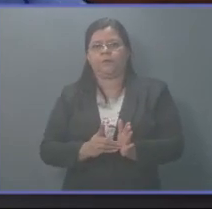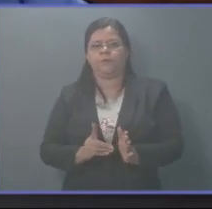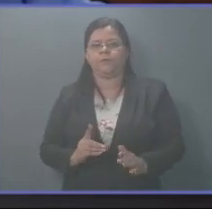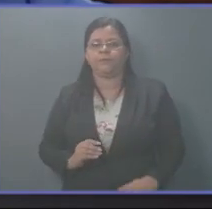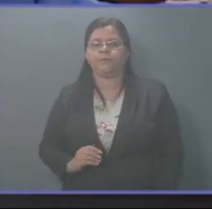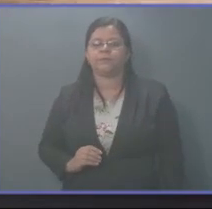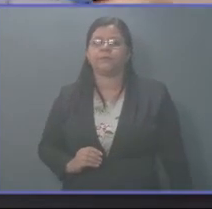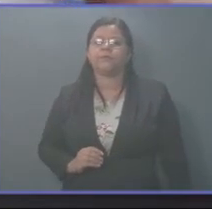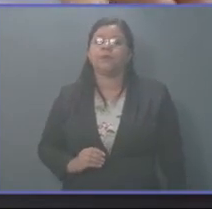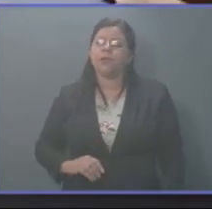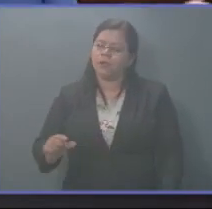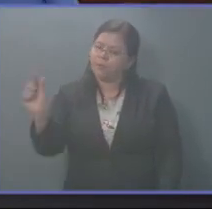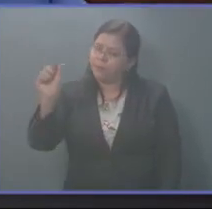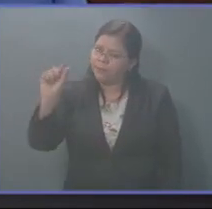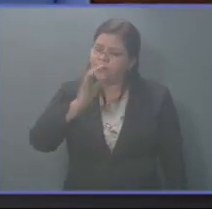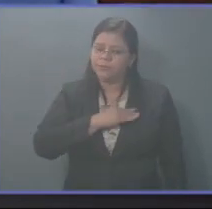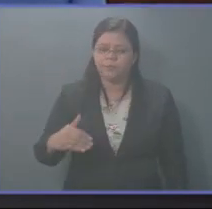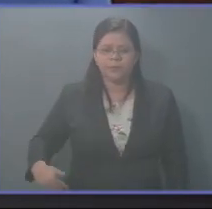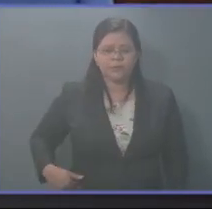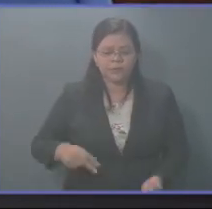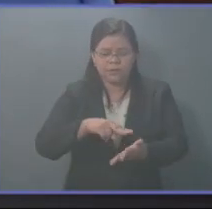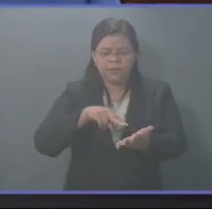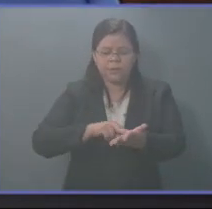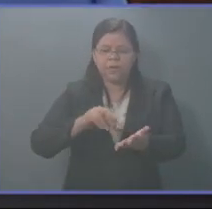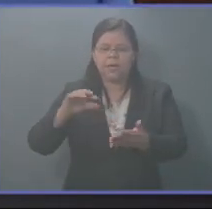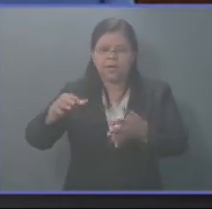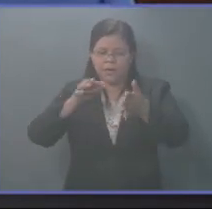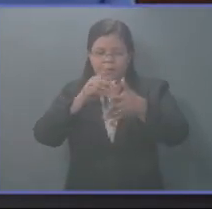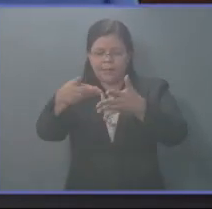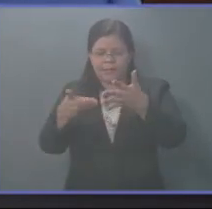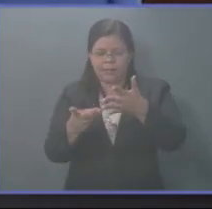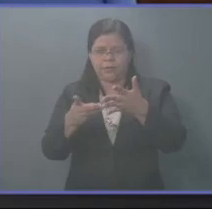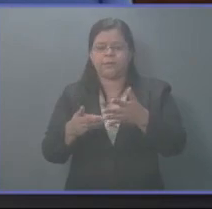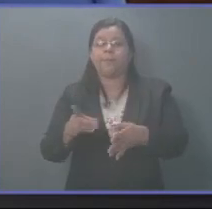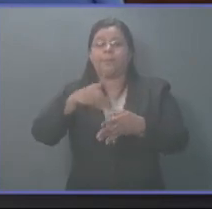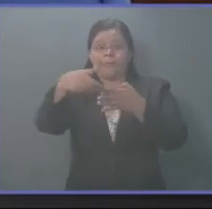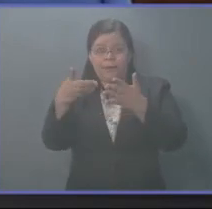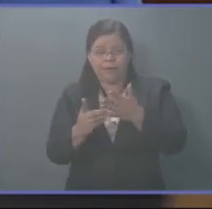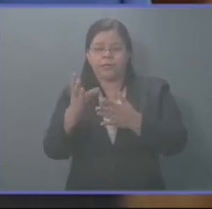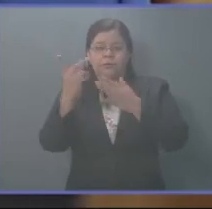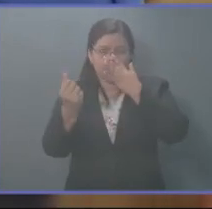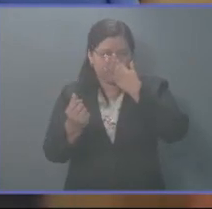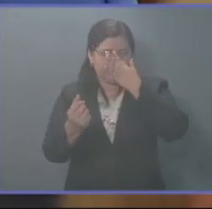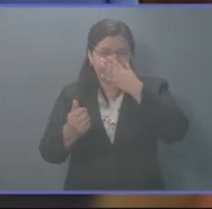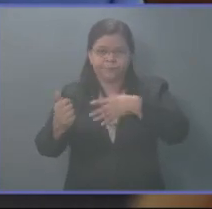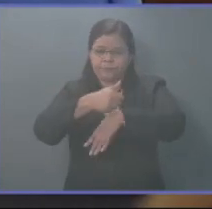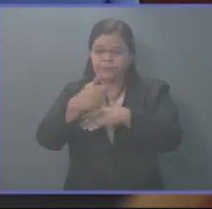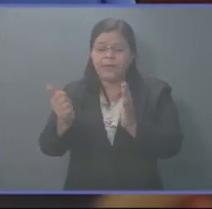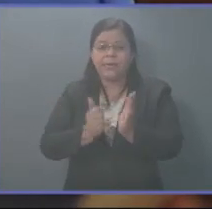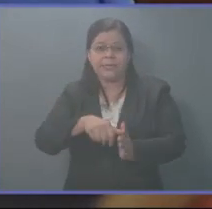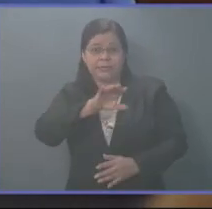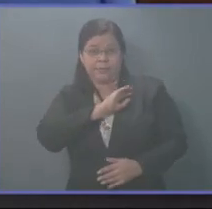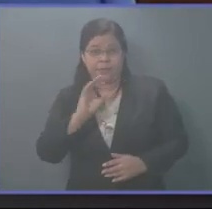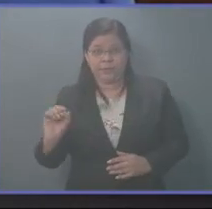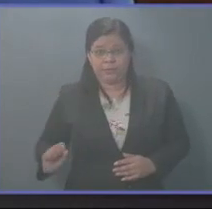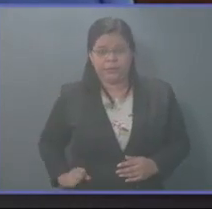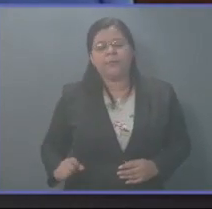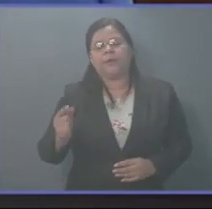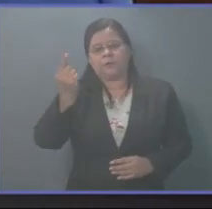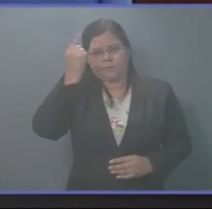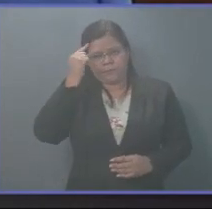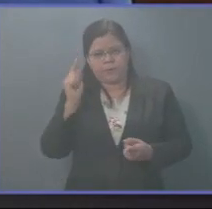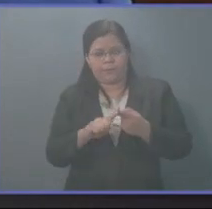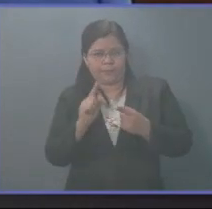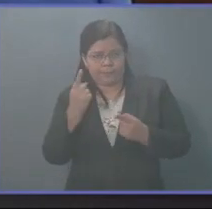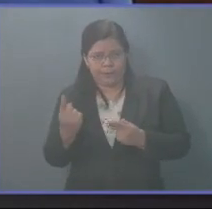de esta comisión. Con su venia, Presidenta, paso a leer el decreto. Decreto número... La Asamblea Legislativa de la República de El Salvador, considerando